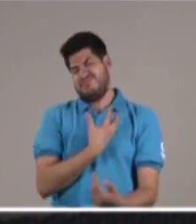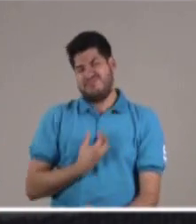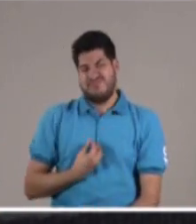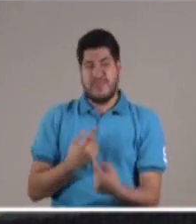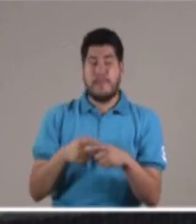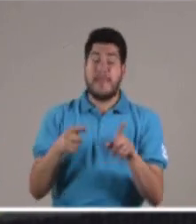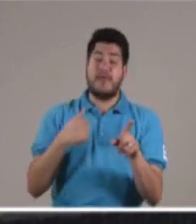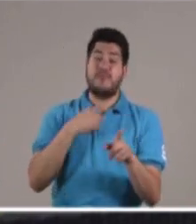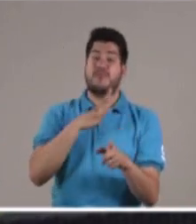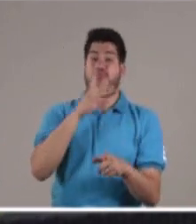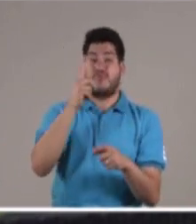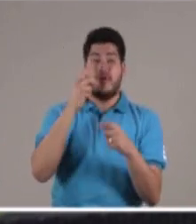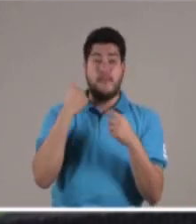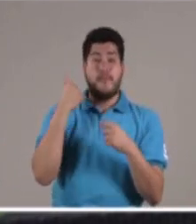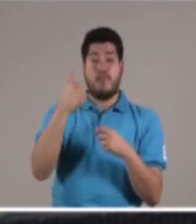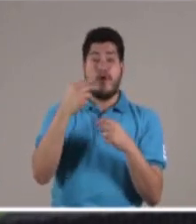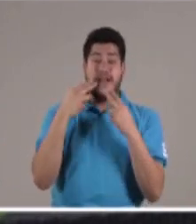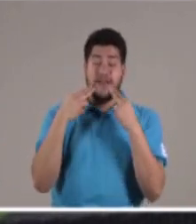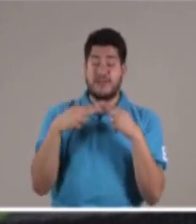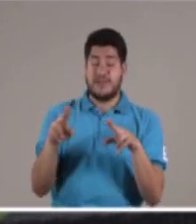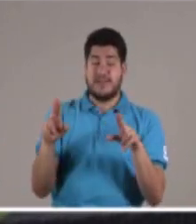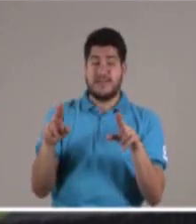Pero tengo una buena noticia